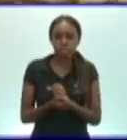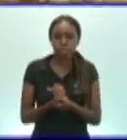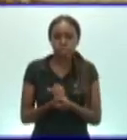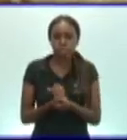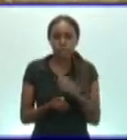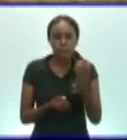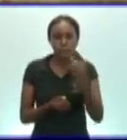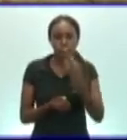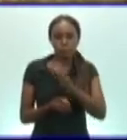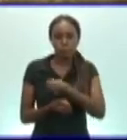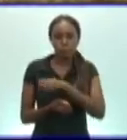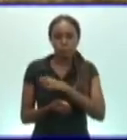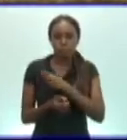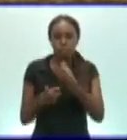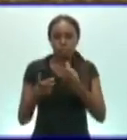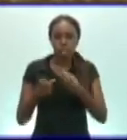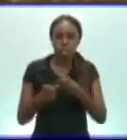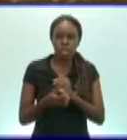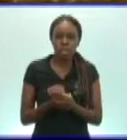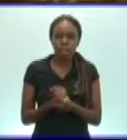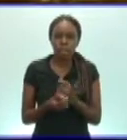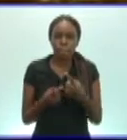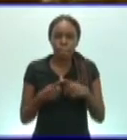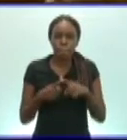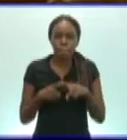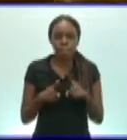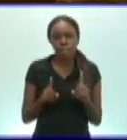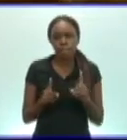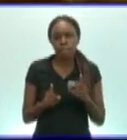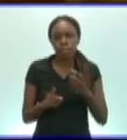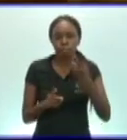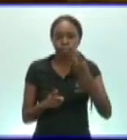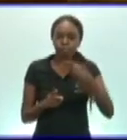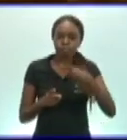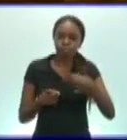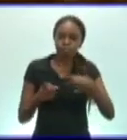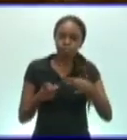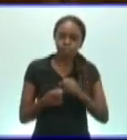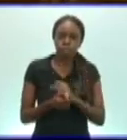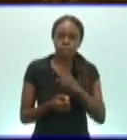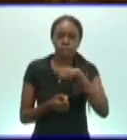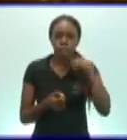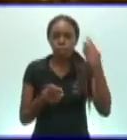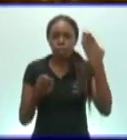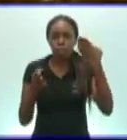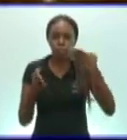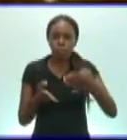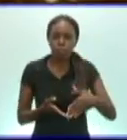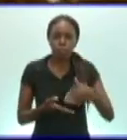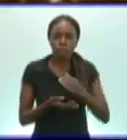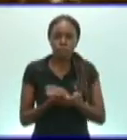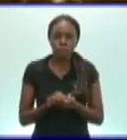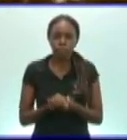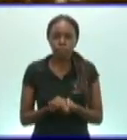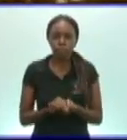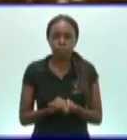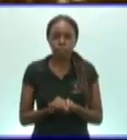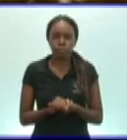perseguidores, pero a boca de jarro es alcanzado por las balas españolas y cae mortalmente herido.